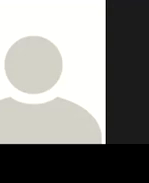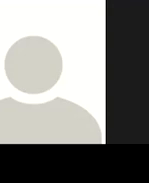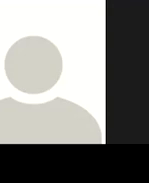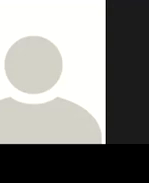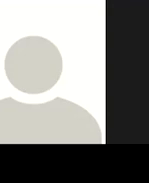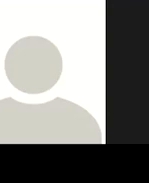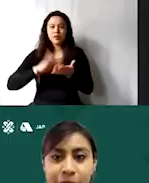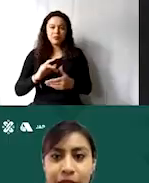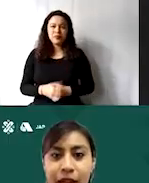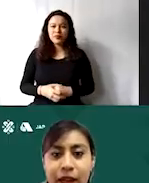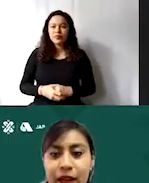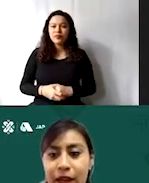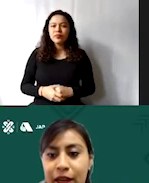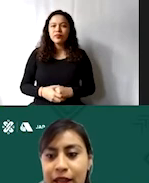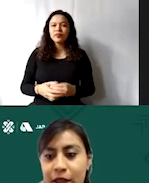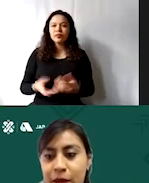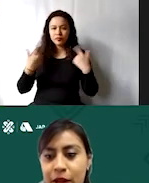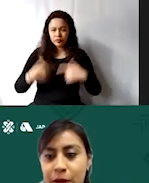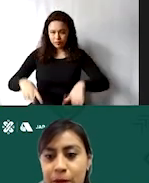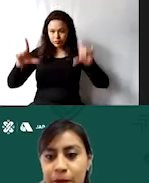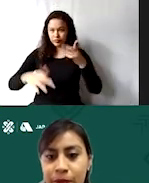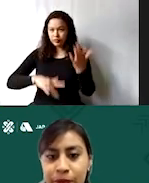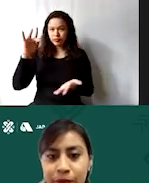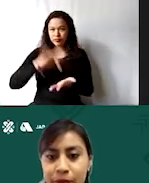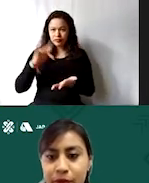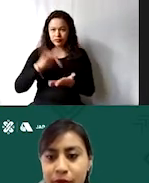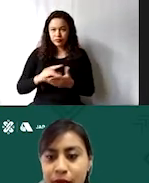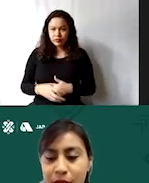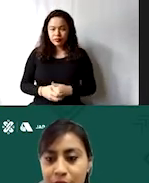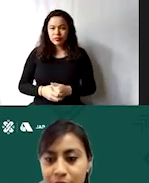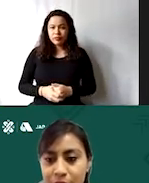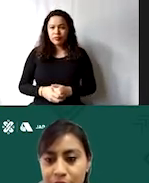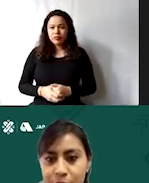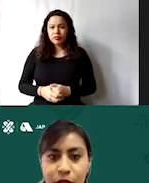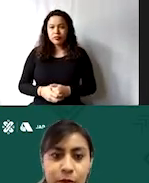gracias. Compartir el agradecimiento